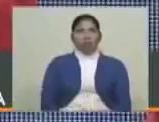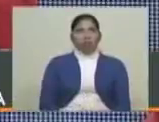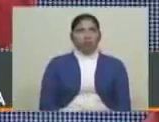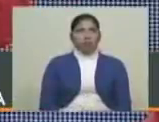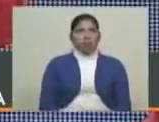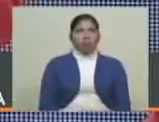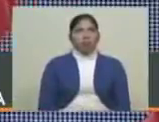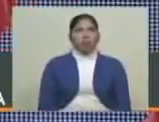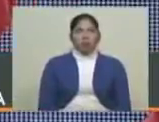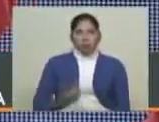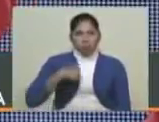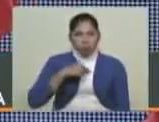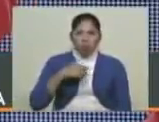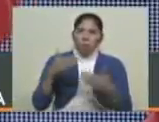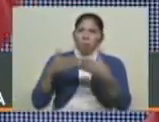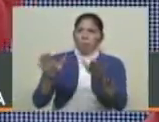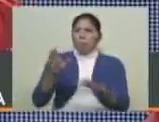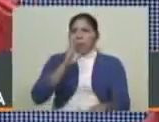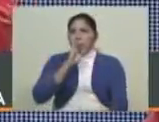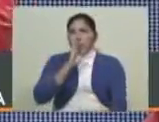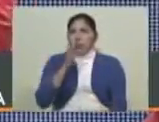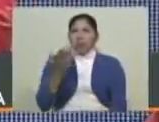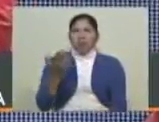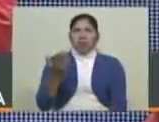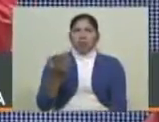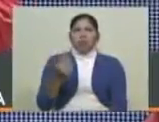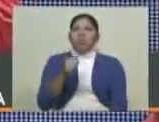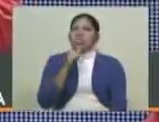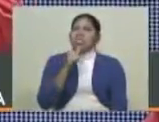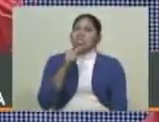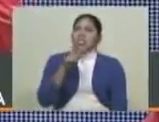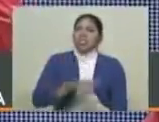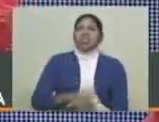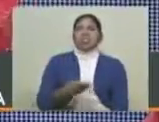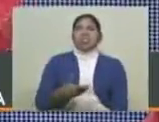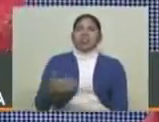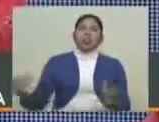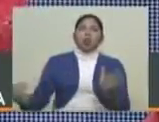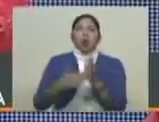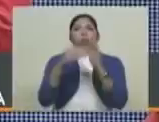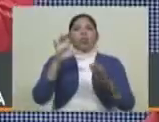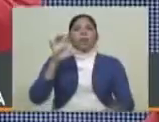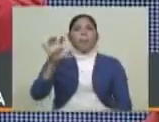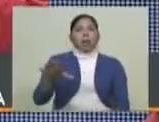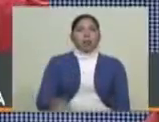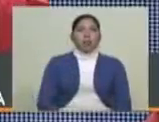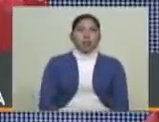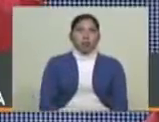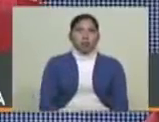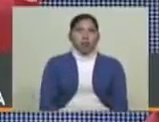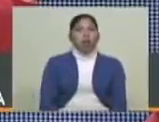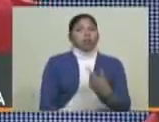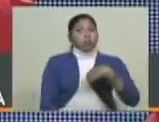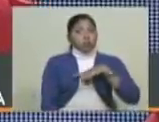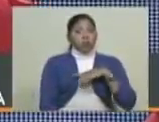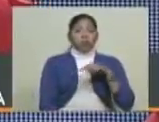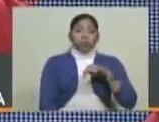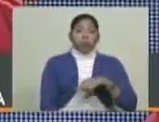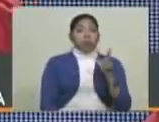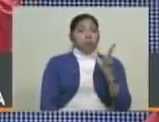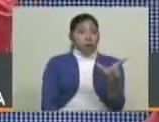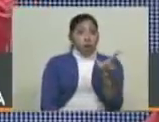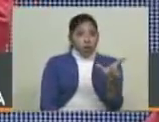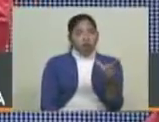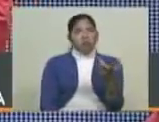¿Qué cuenta tenemos nosotros? En verdad las sanciones son ¿contra quién? Contra la patria. Por eso nosotros, el Partido Socialista Unido